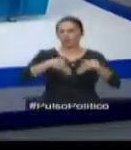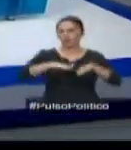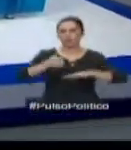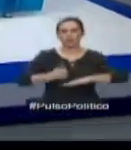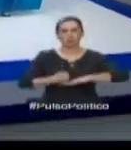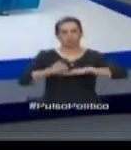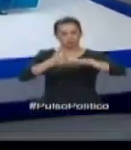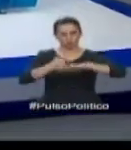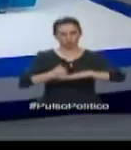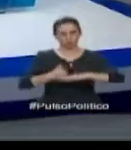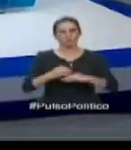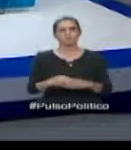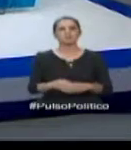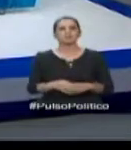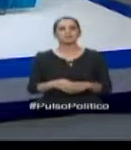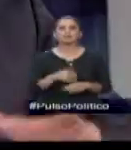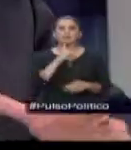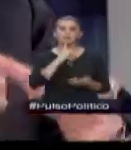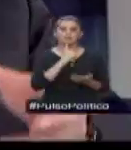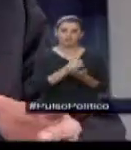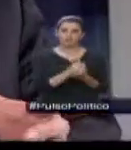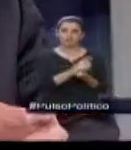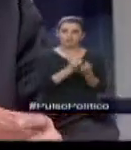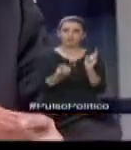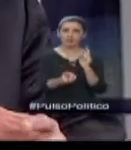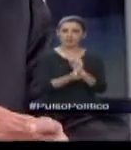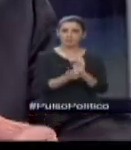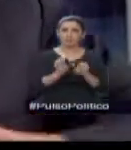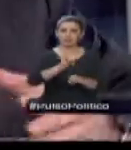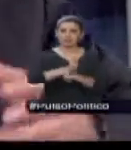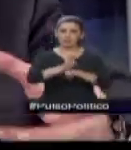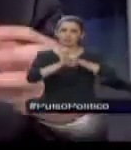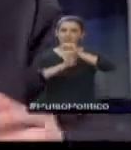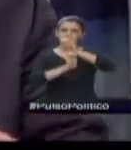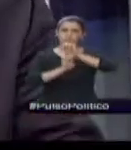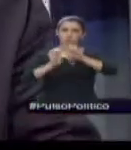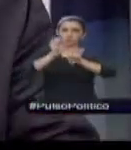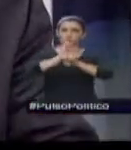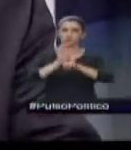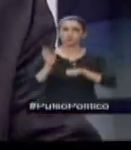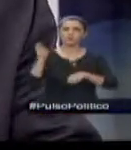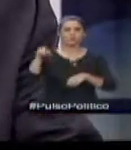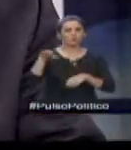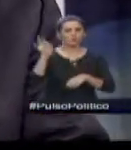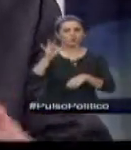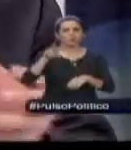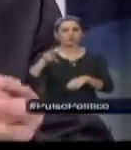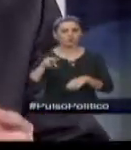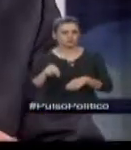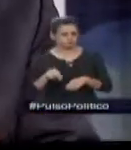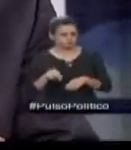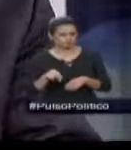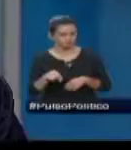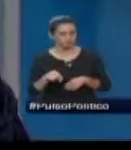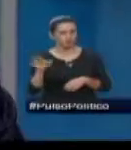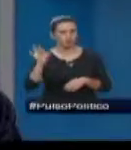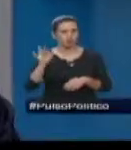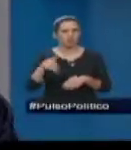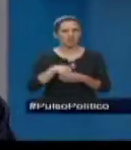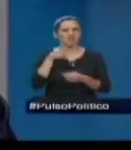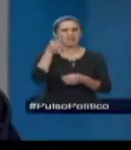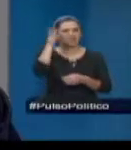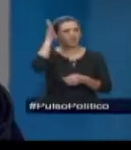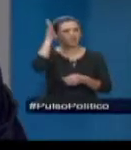elección popular realmente cambia la estructura del estado en qué sentido cambia la estructura al estado o detrás de este discurso